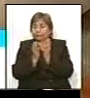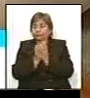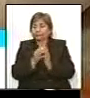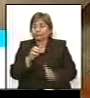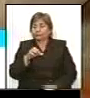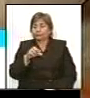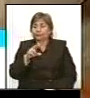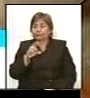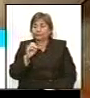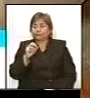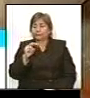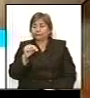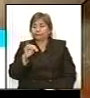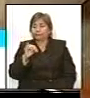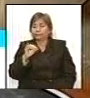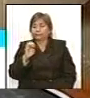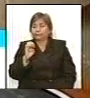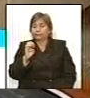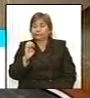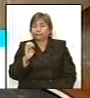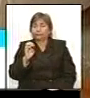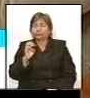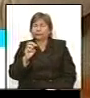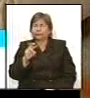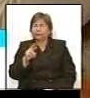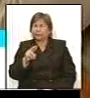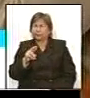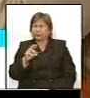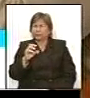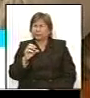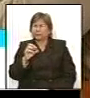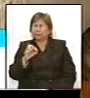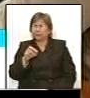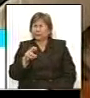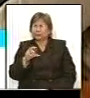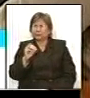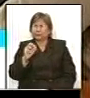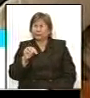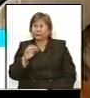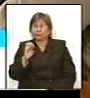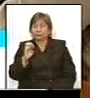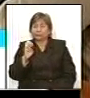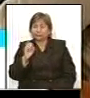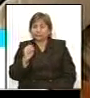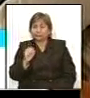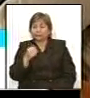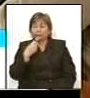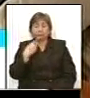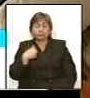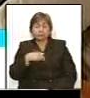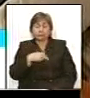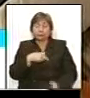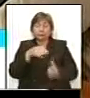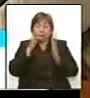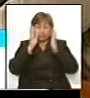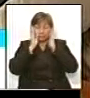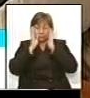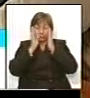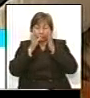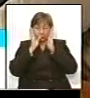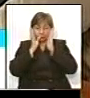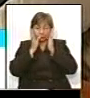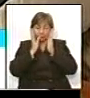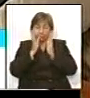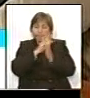PRONIET, también en el PRONIS, lo hemos implementado, hemos atendido a las normas